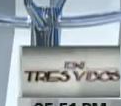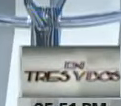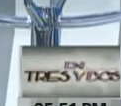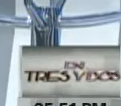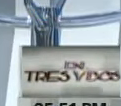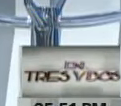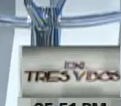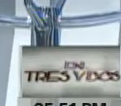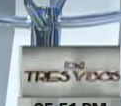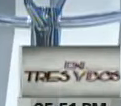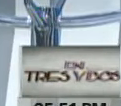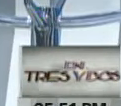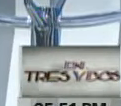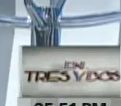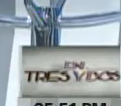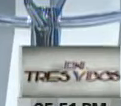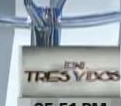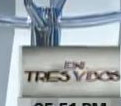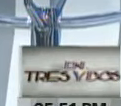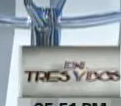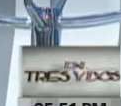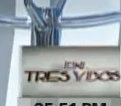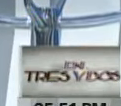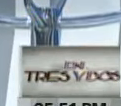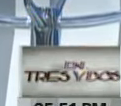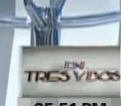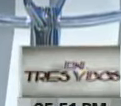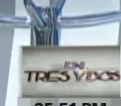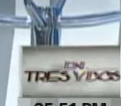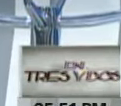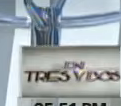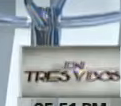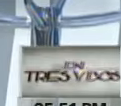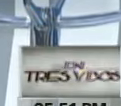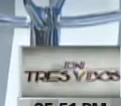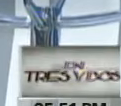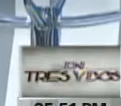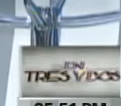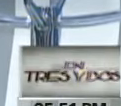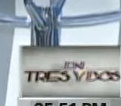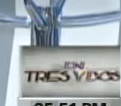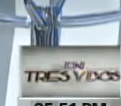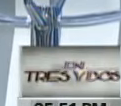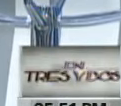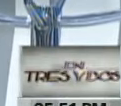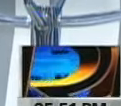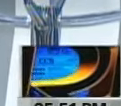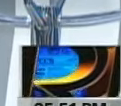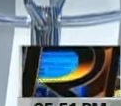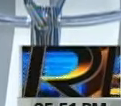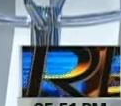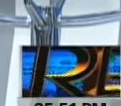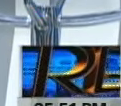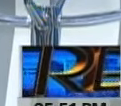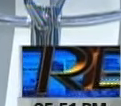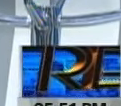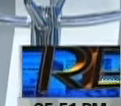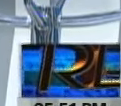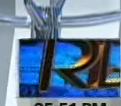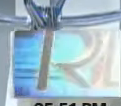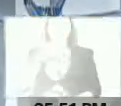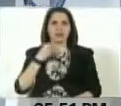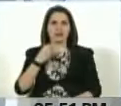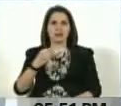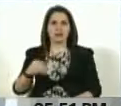Bueno, seguimos con su programa en 3 y 2. Ayer, como ya lo comentaba, se generó una importante información y